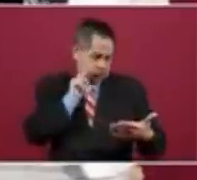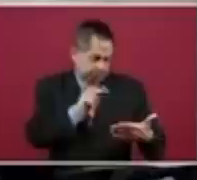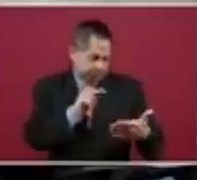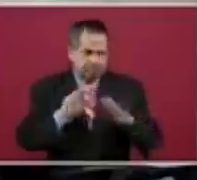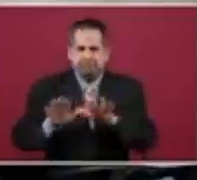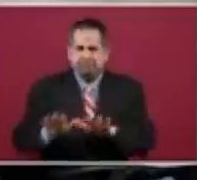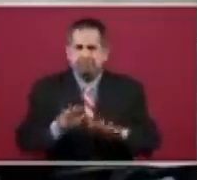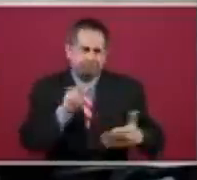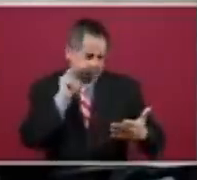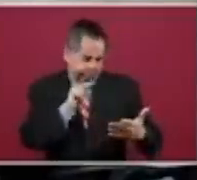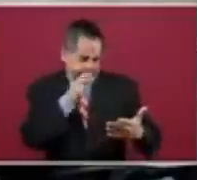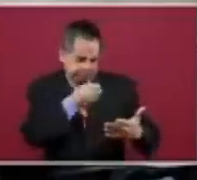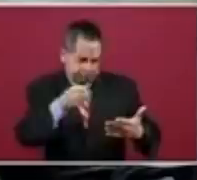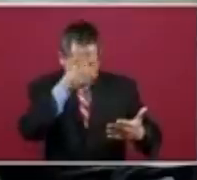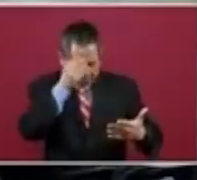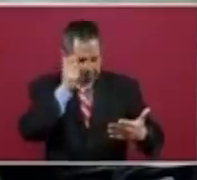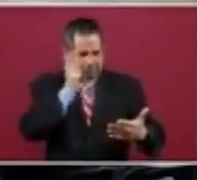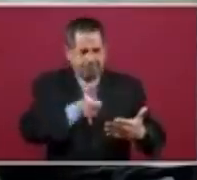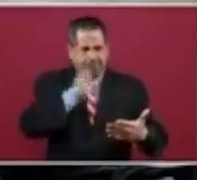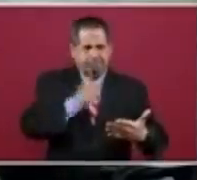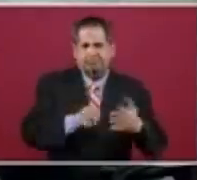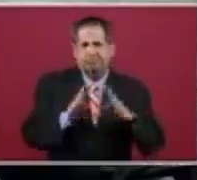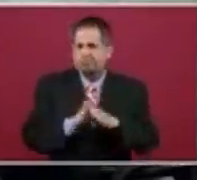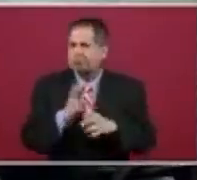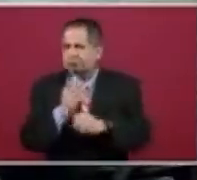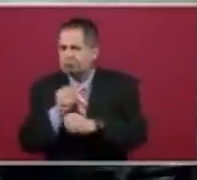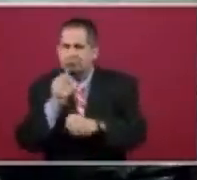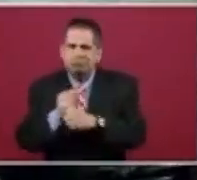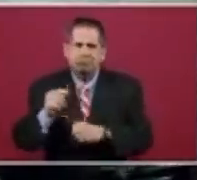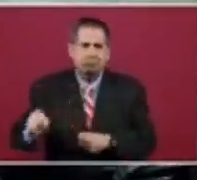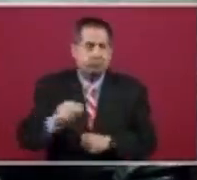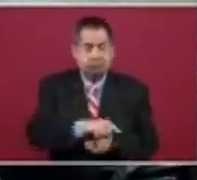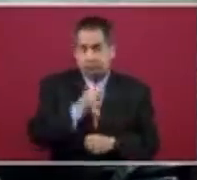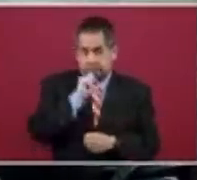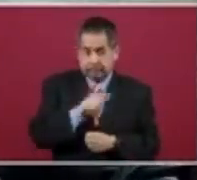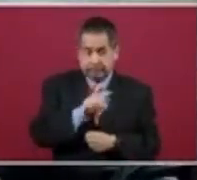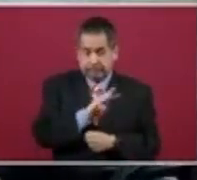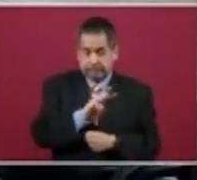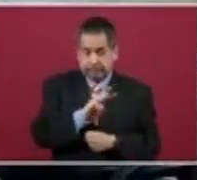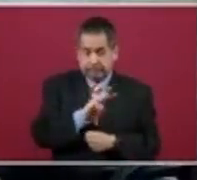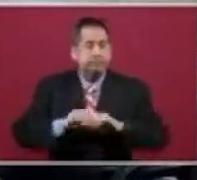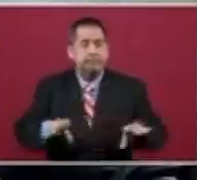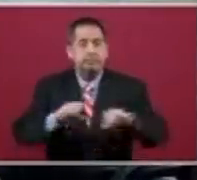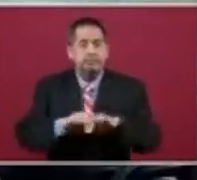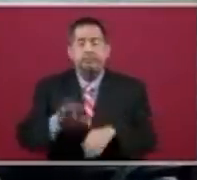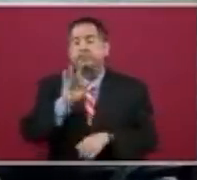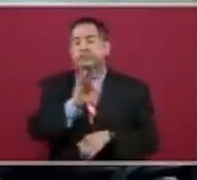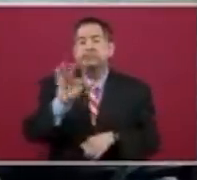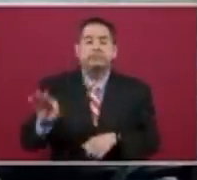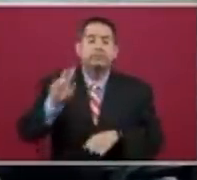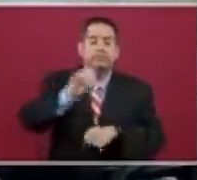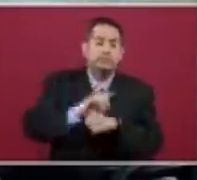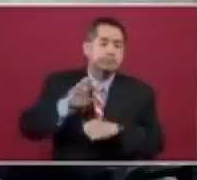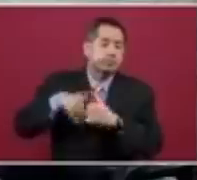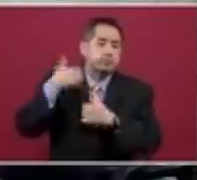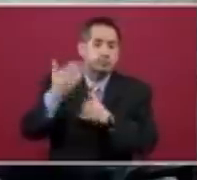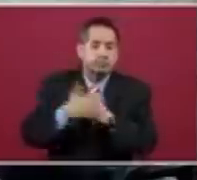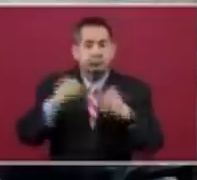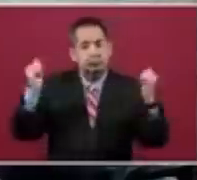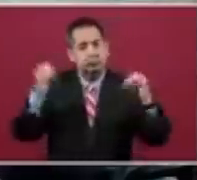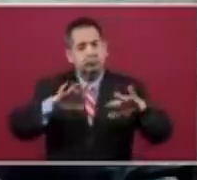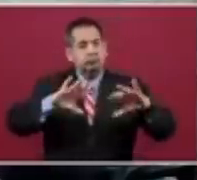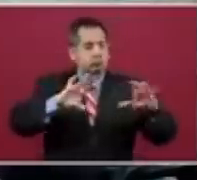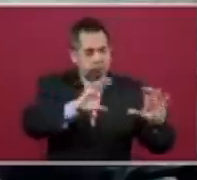calma. También se publicó ahí todas las fechas y lugares de las asambleas, y desde